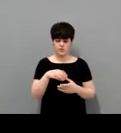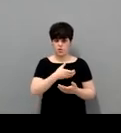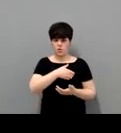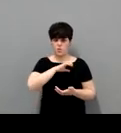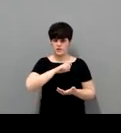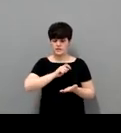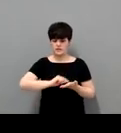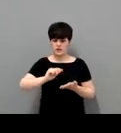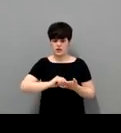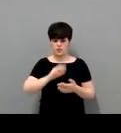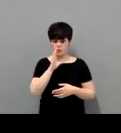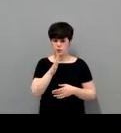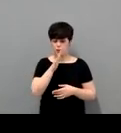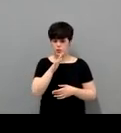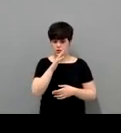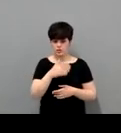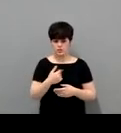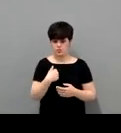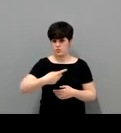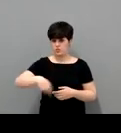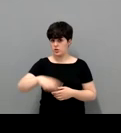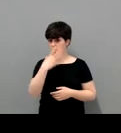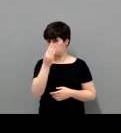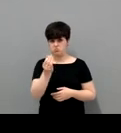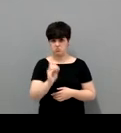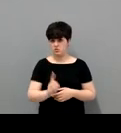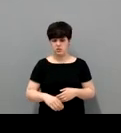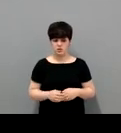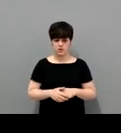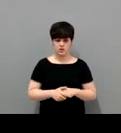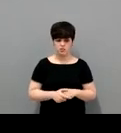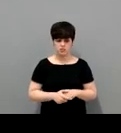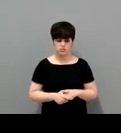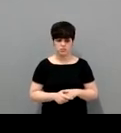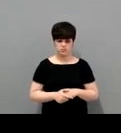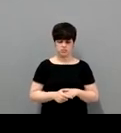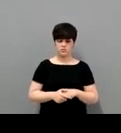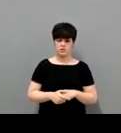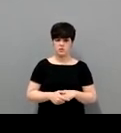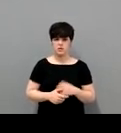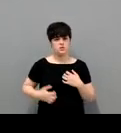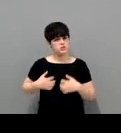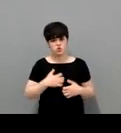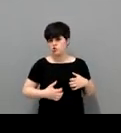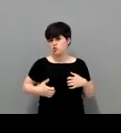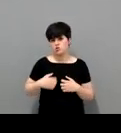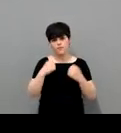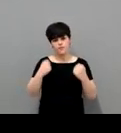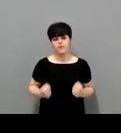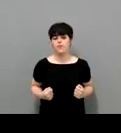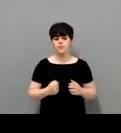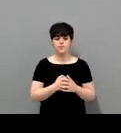comenzaría porque no me he perdido. Es muy